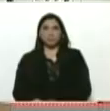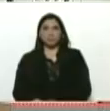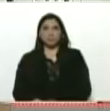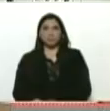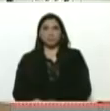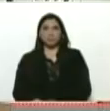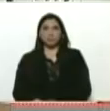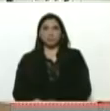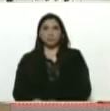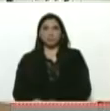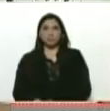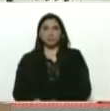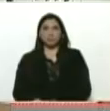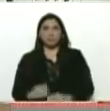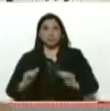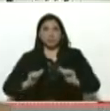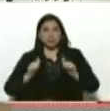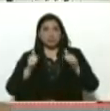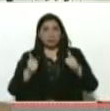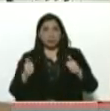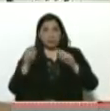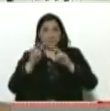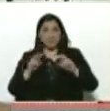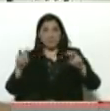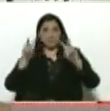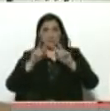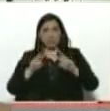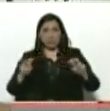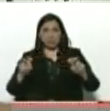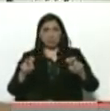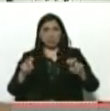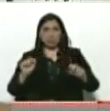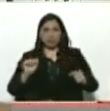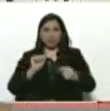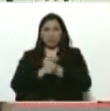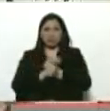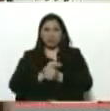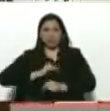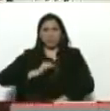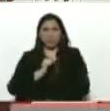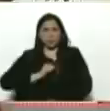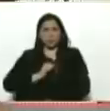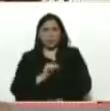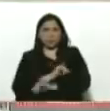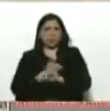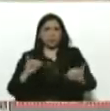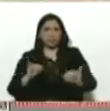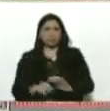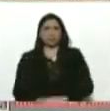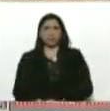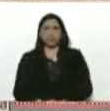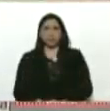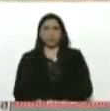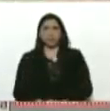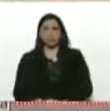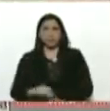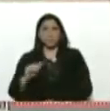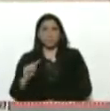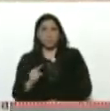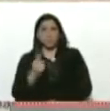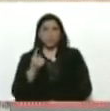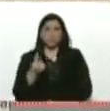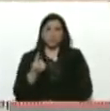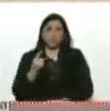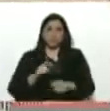y se inicia la investigación, se detienen a los policías, están detenidos, y los principales involucrados